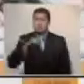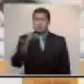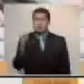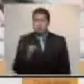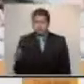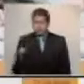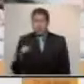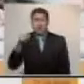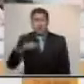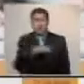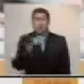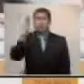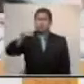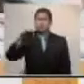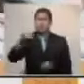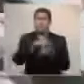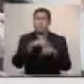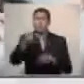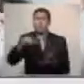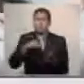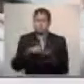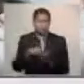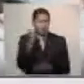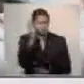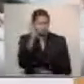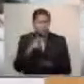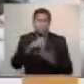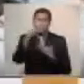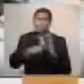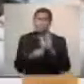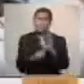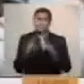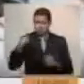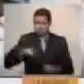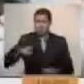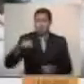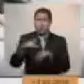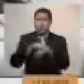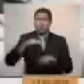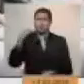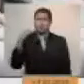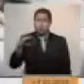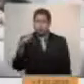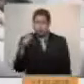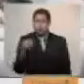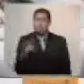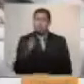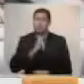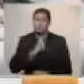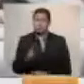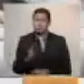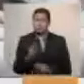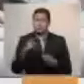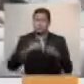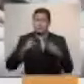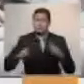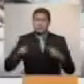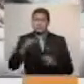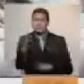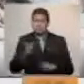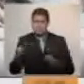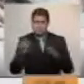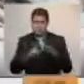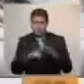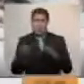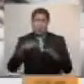por eso desde aquí quiero exhortar al gobierno nacional que se escuche realmente la propuesta que está haciendo el gobierno colombiano, que no solamente va a resolver el problema de electricidad del Estado Zulia, sino que